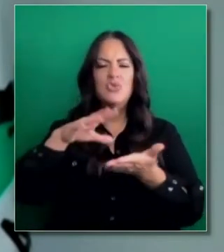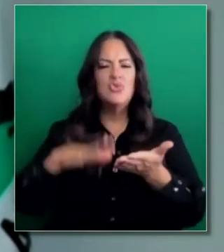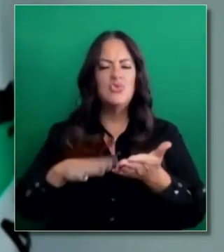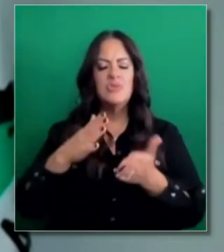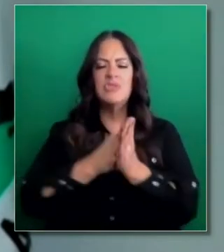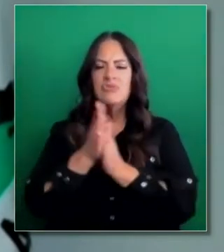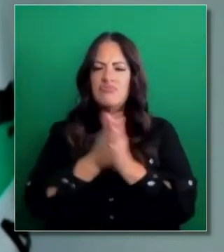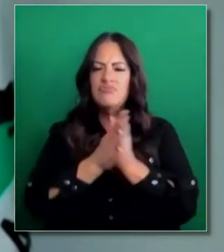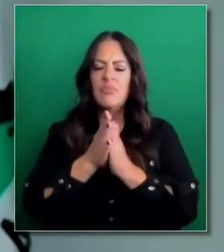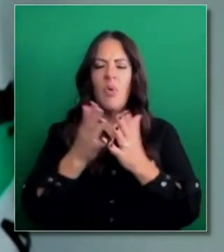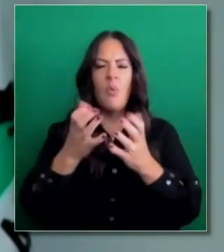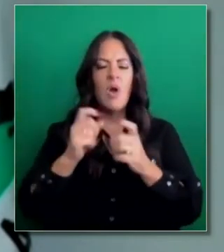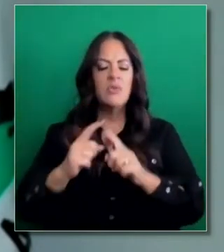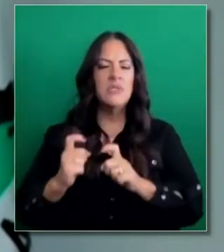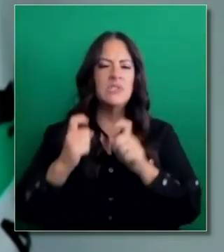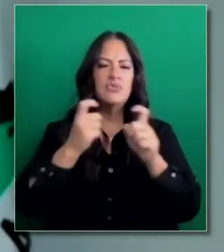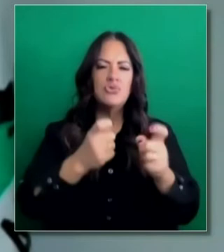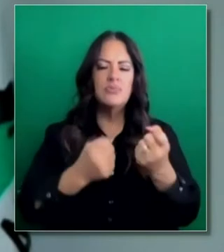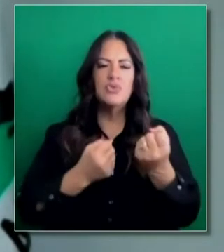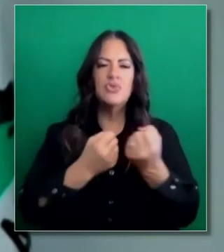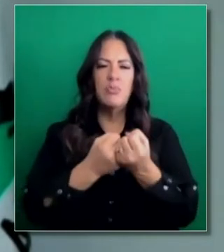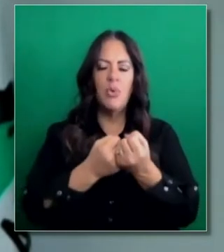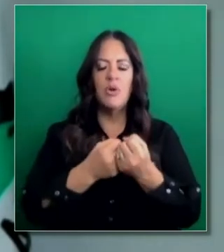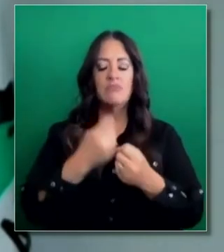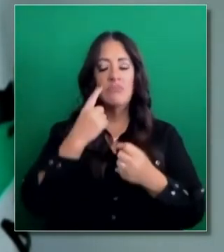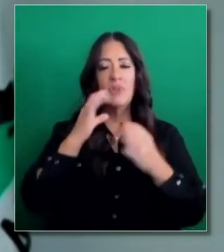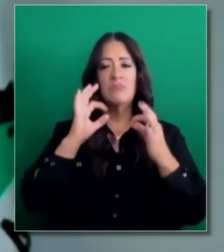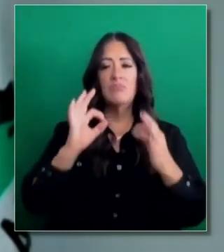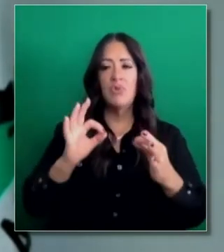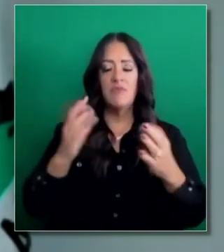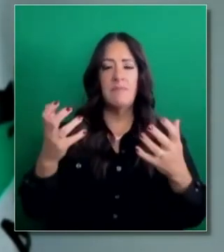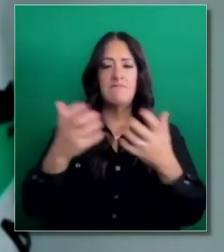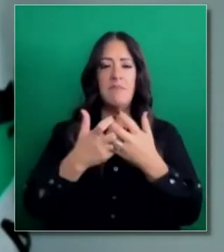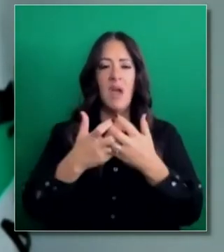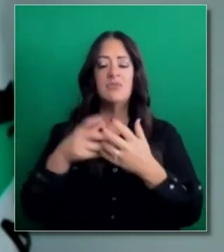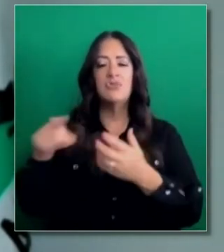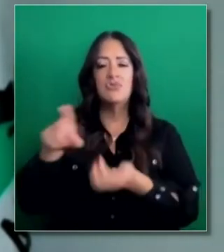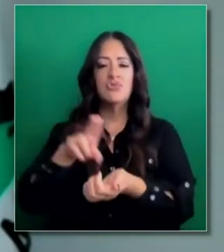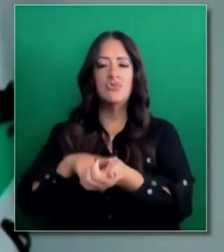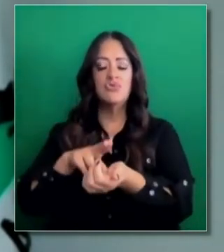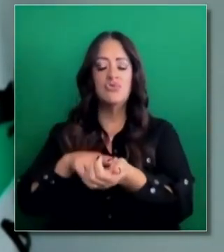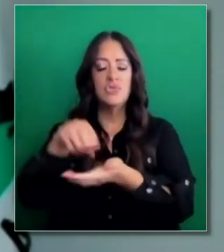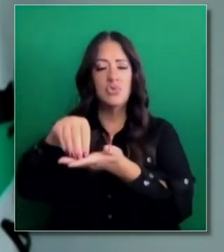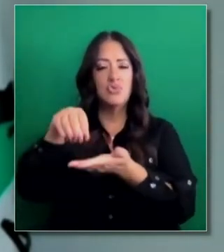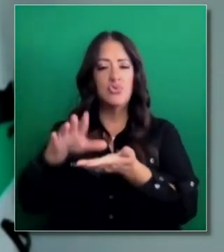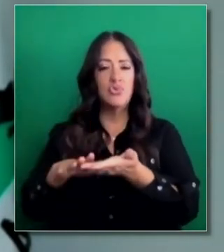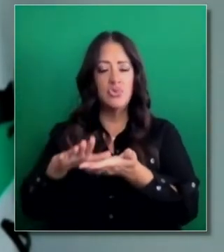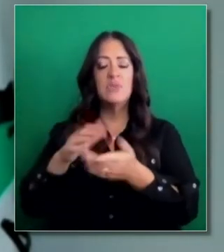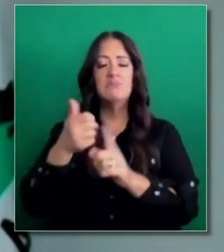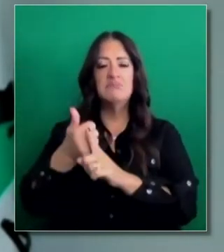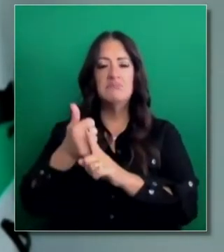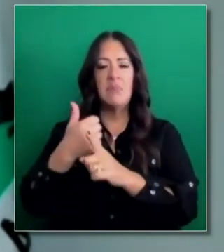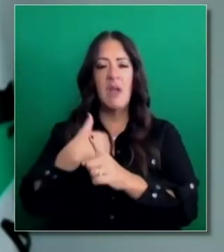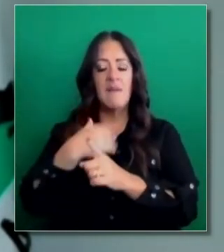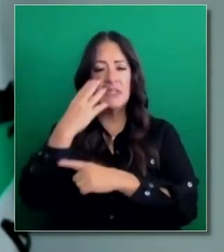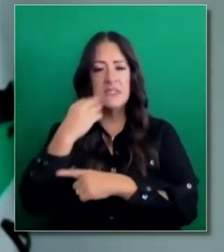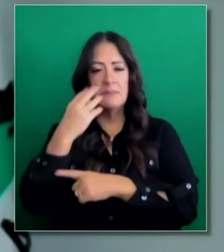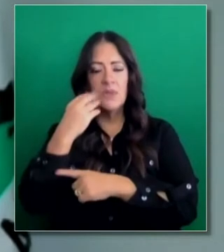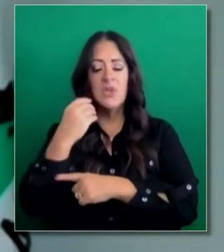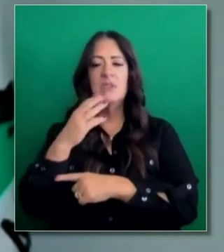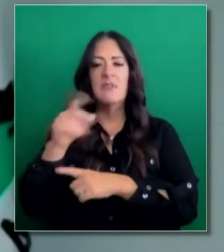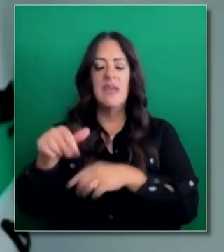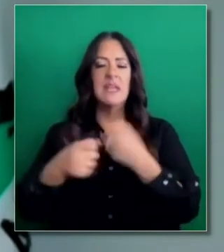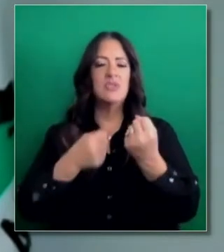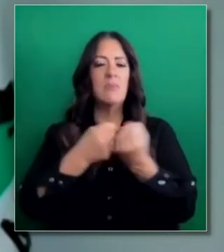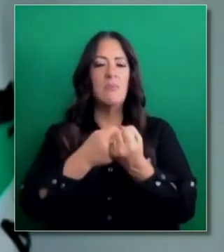están interesados y dispuestos a contribuir de modo que es una forma maravillosa de unir esa experiencia con una